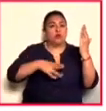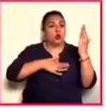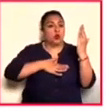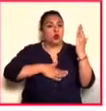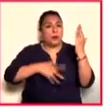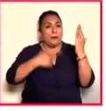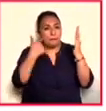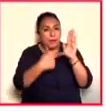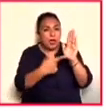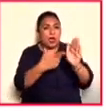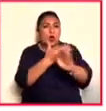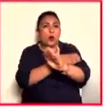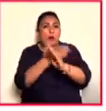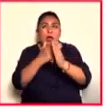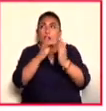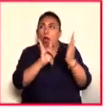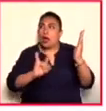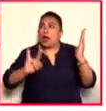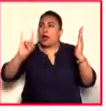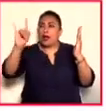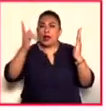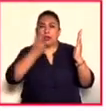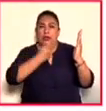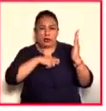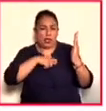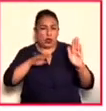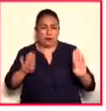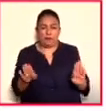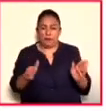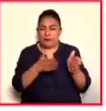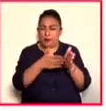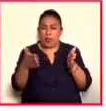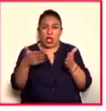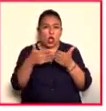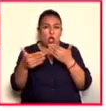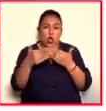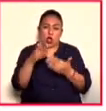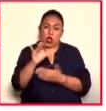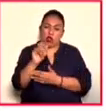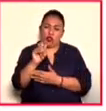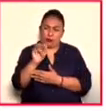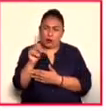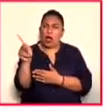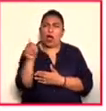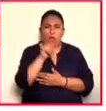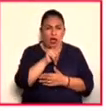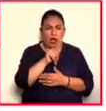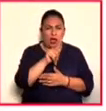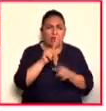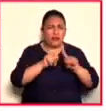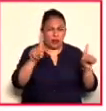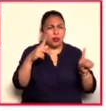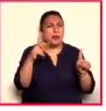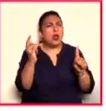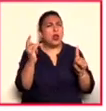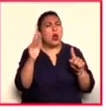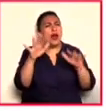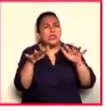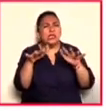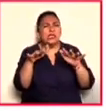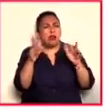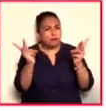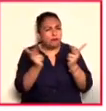en compañía de la pintura española estrictamente contemporánea, con la que tiene diferencias, pero también tiene unas analogías que a veces no siempre percibimos. Yo